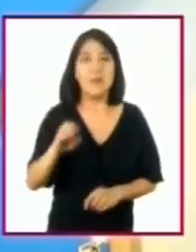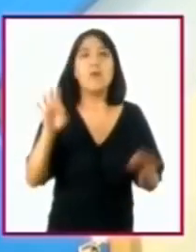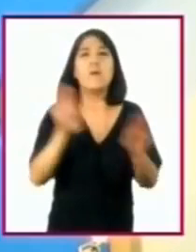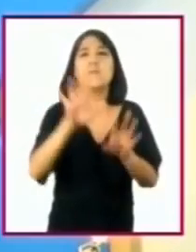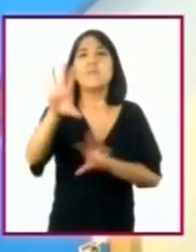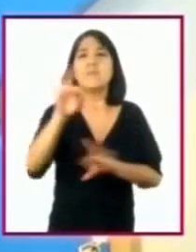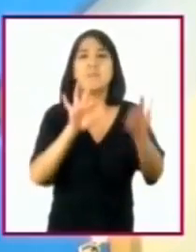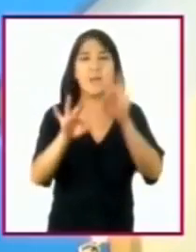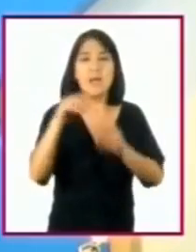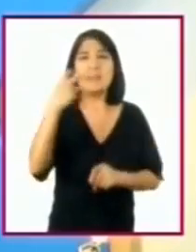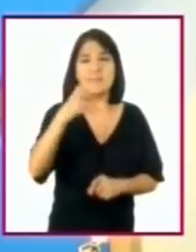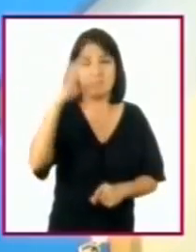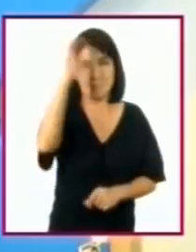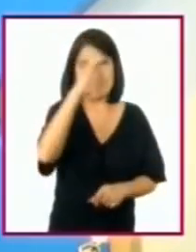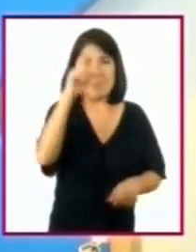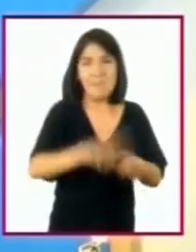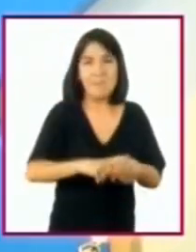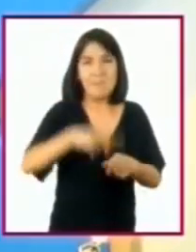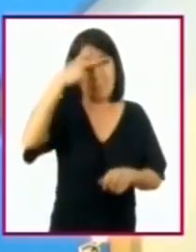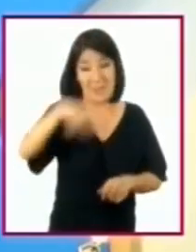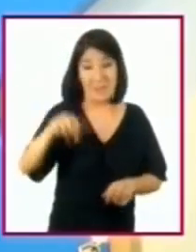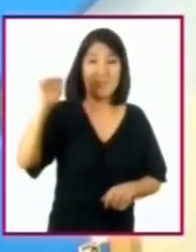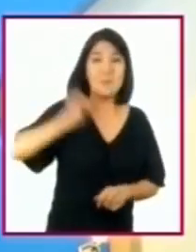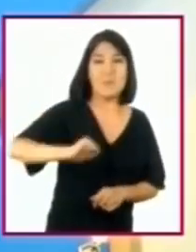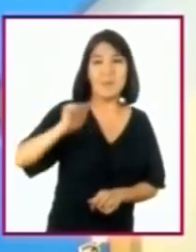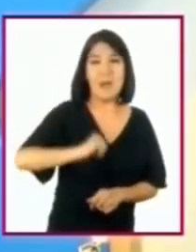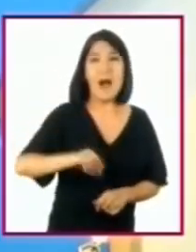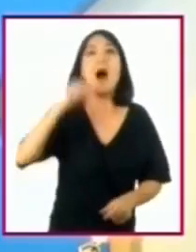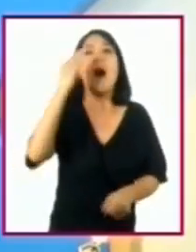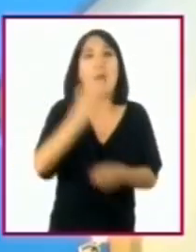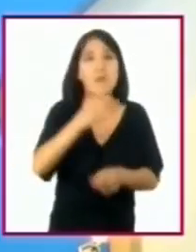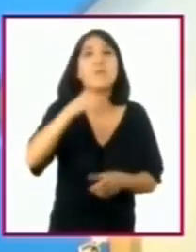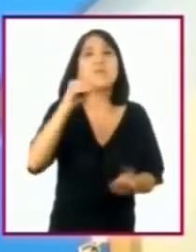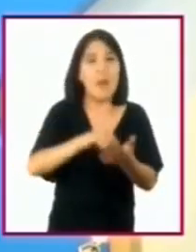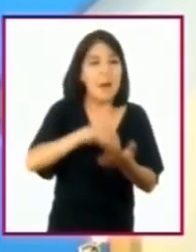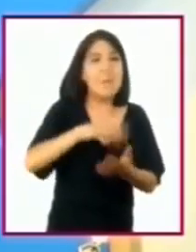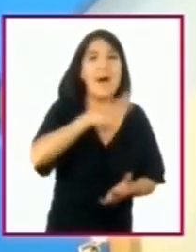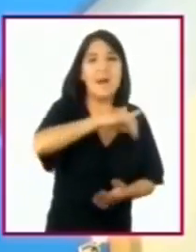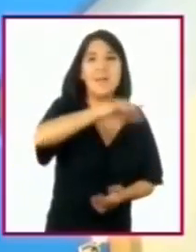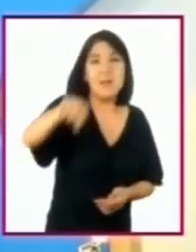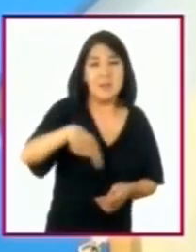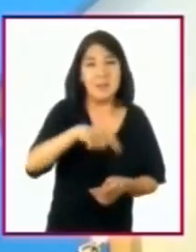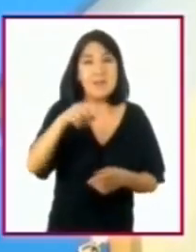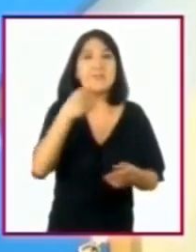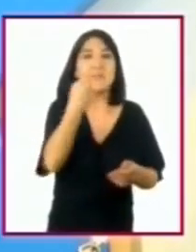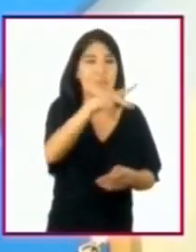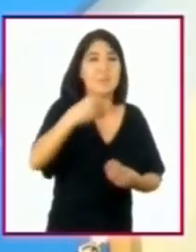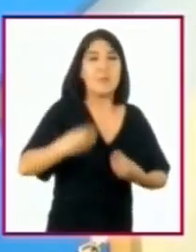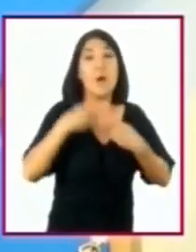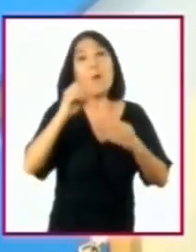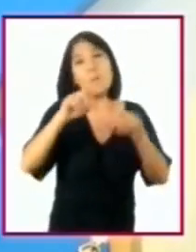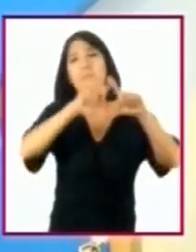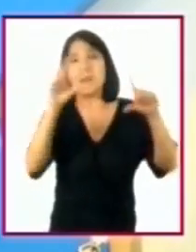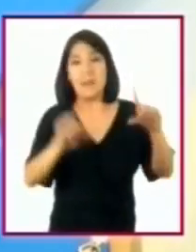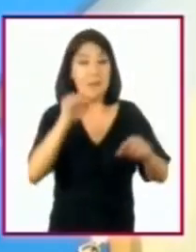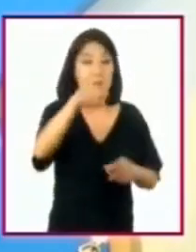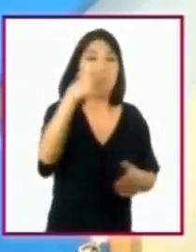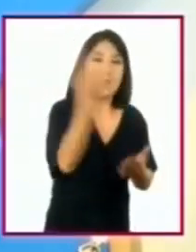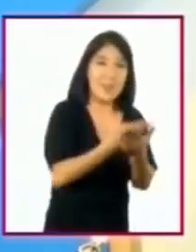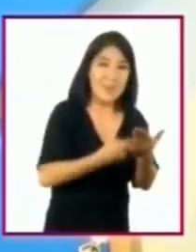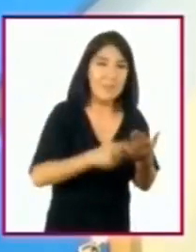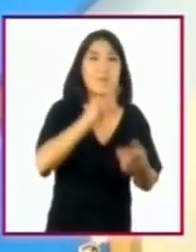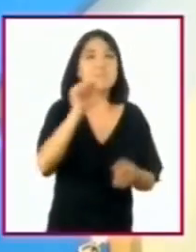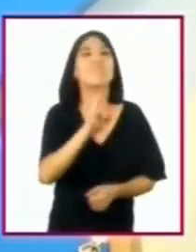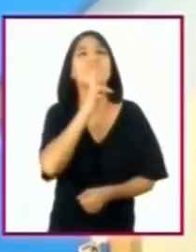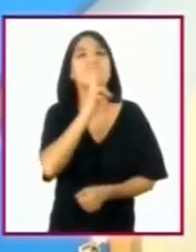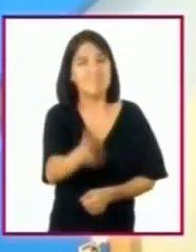del México antiguo que consideran aún se conserva en el lugar donde viven o en el país. Ilústrenlo y argumenten su